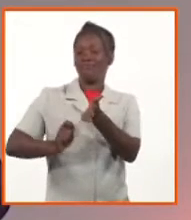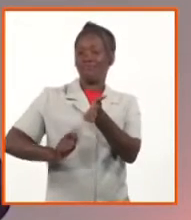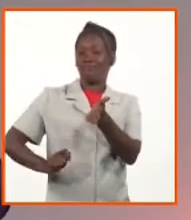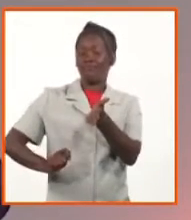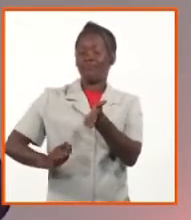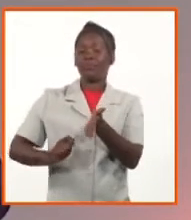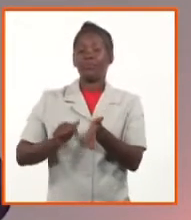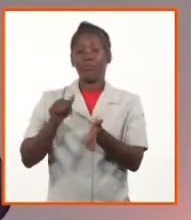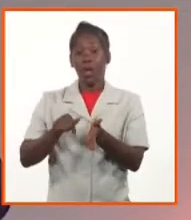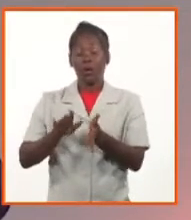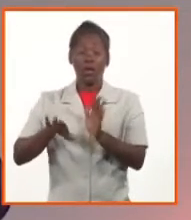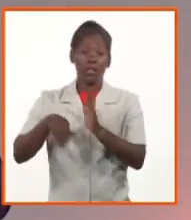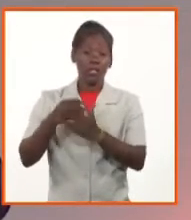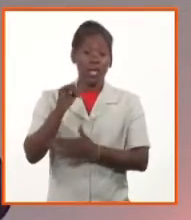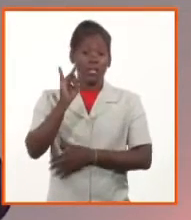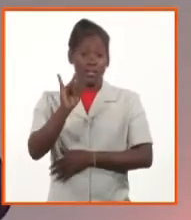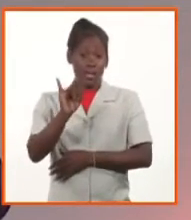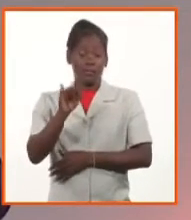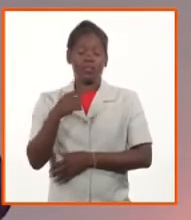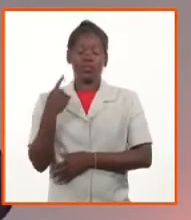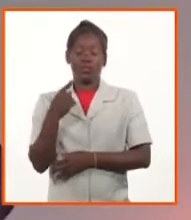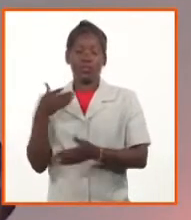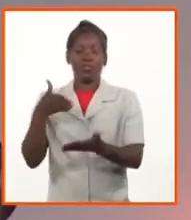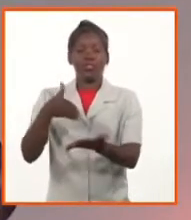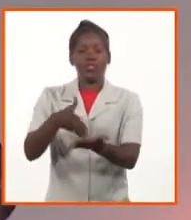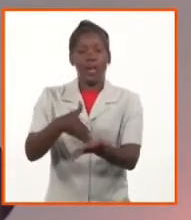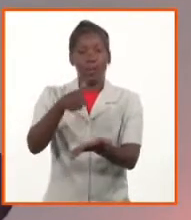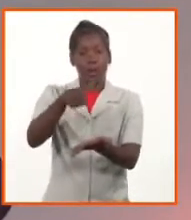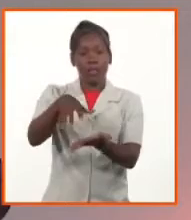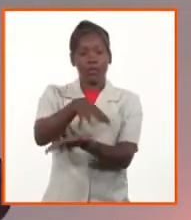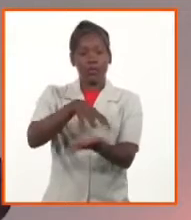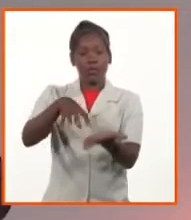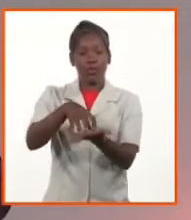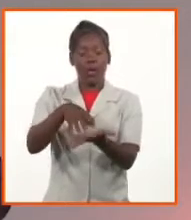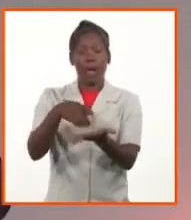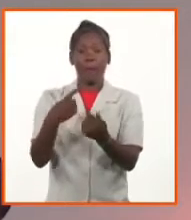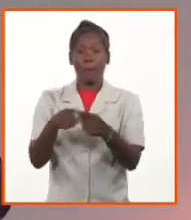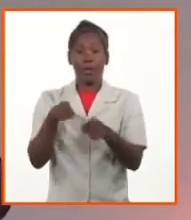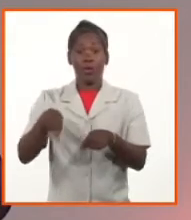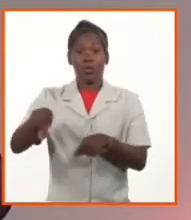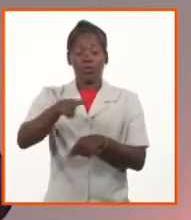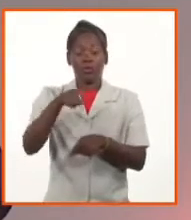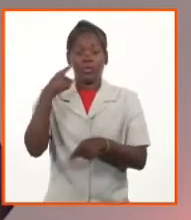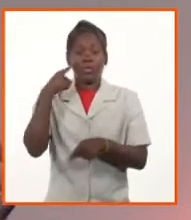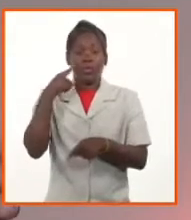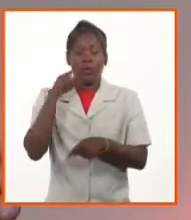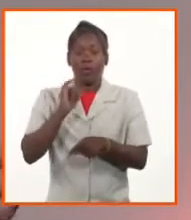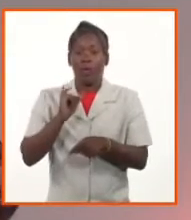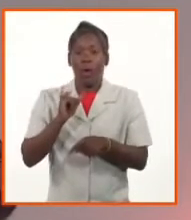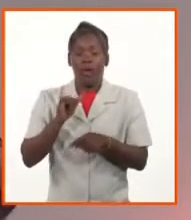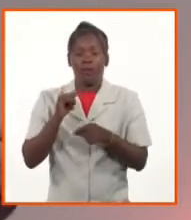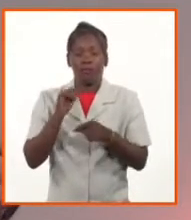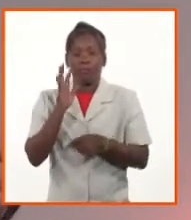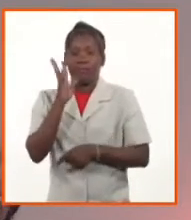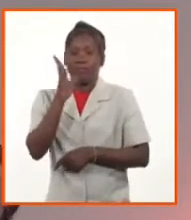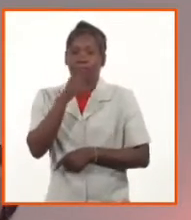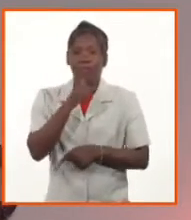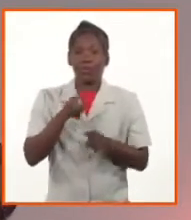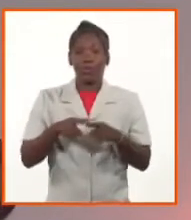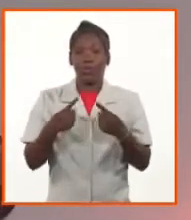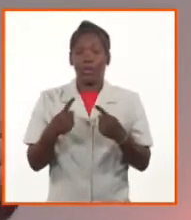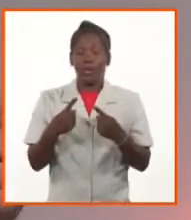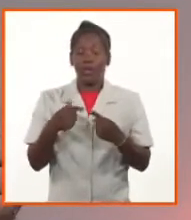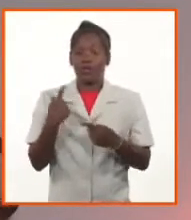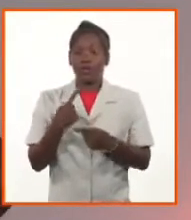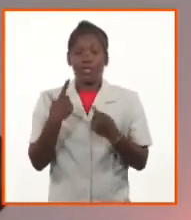en la Casa Museo, fue algo verdaderamente mágico. Tenemos que hacer que muchos más jóvenes lleguen hasta ese lugar, llegar también con arte, llegar con la